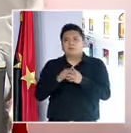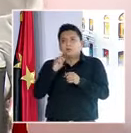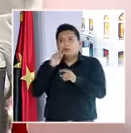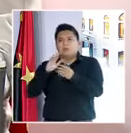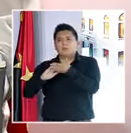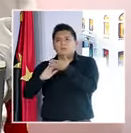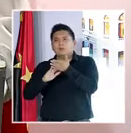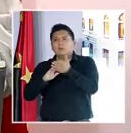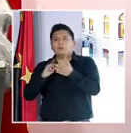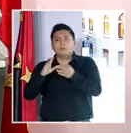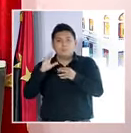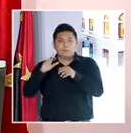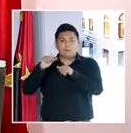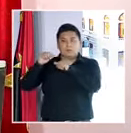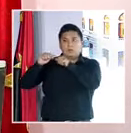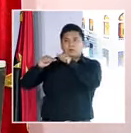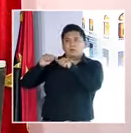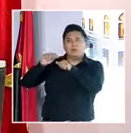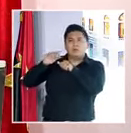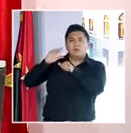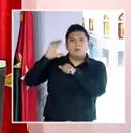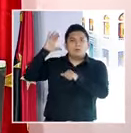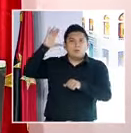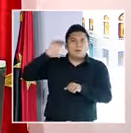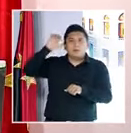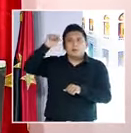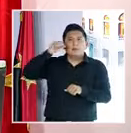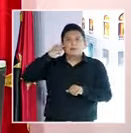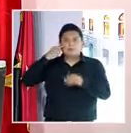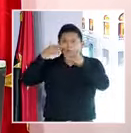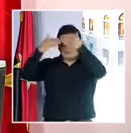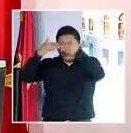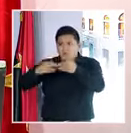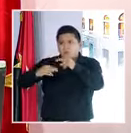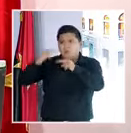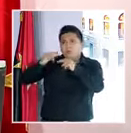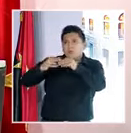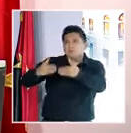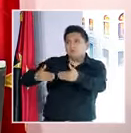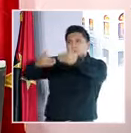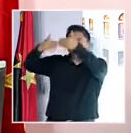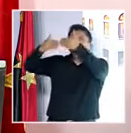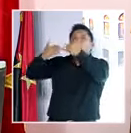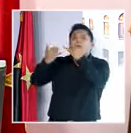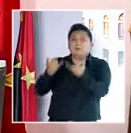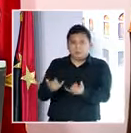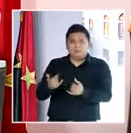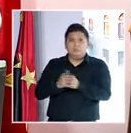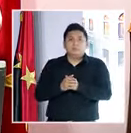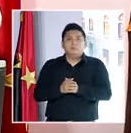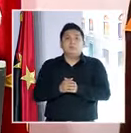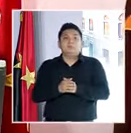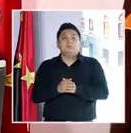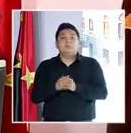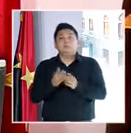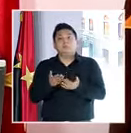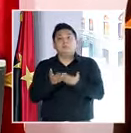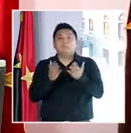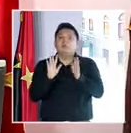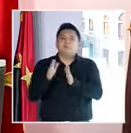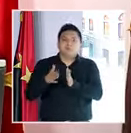Convención con el muro de contención que se requería, sino que vamos a entregar